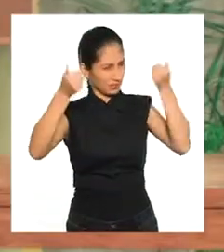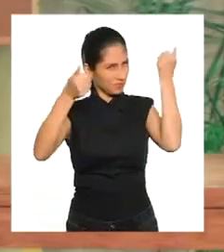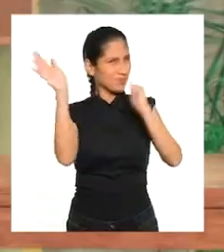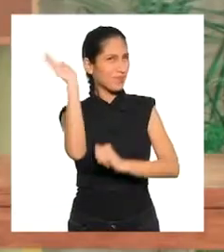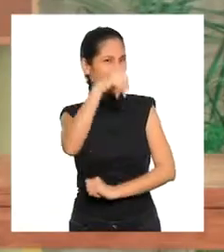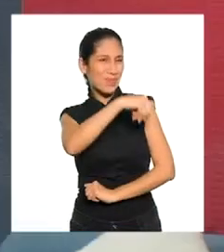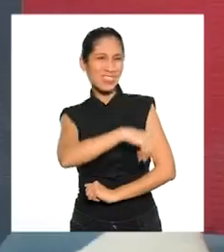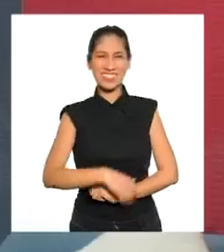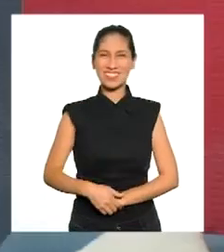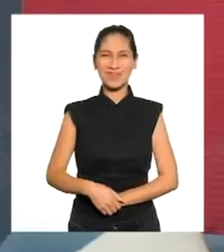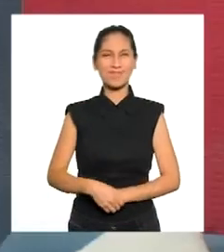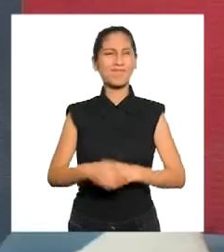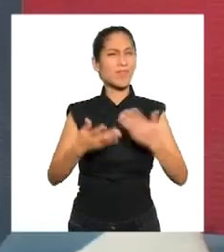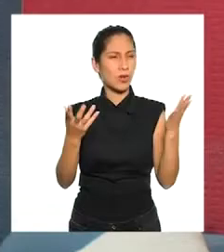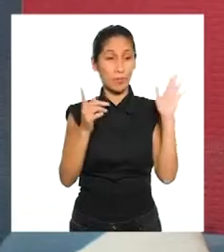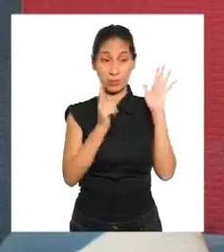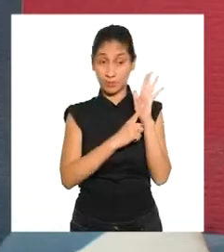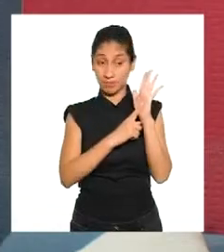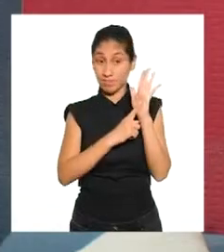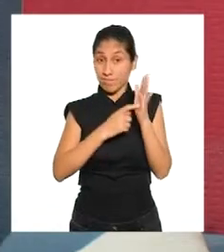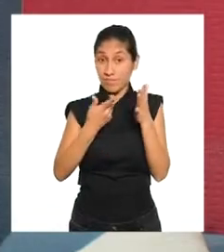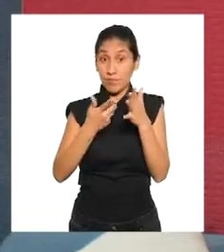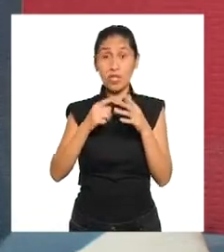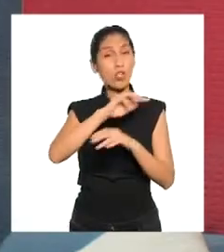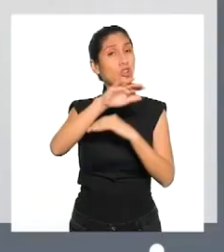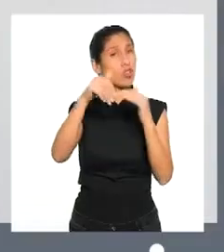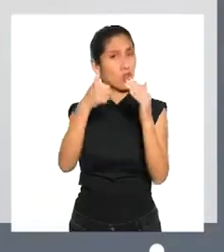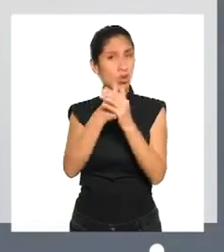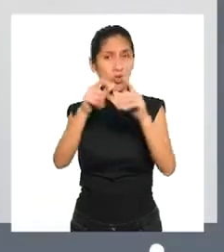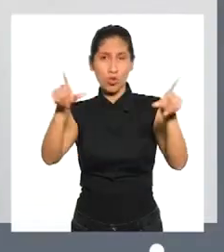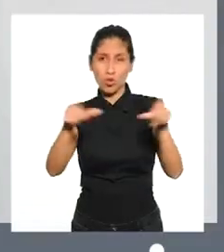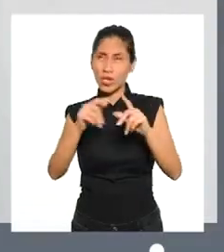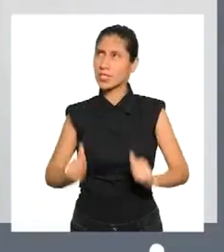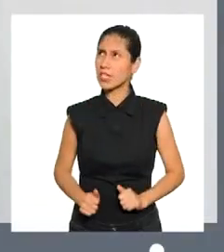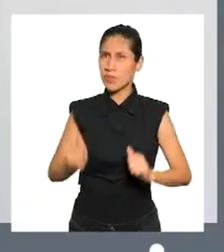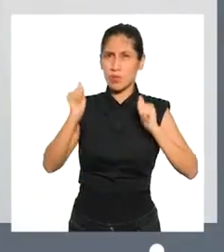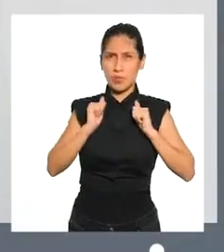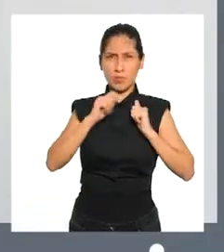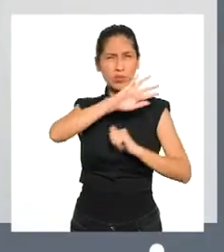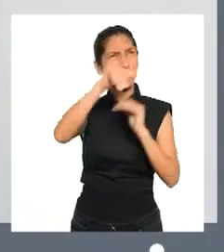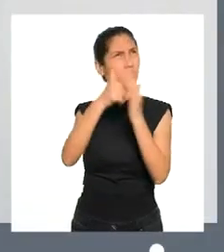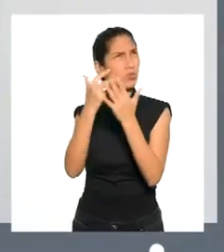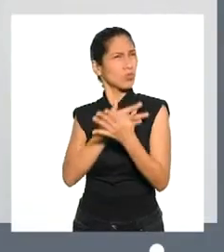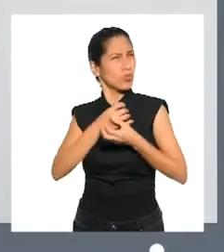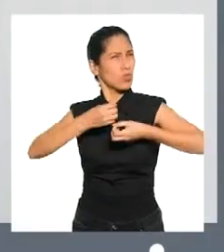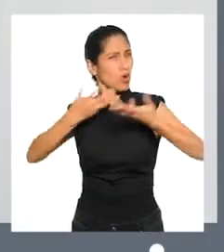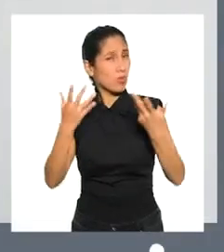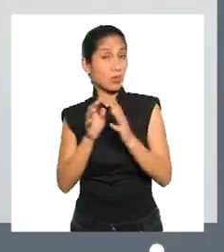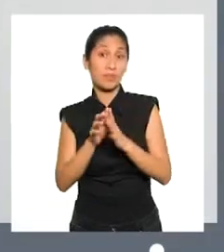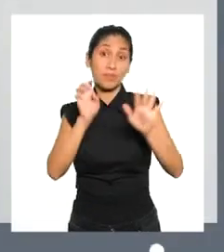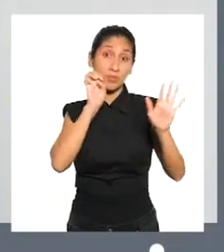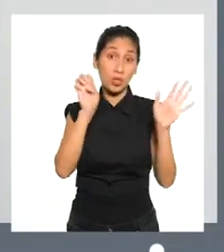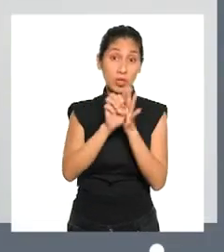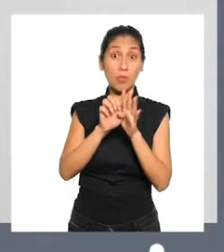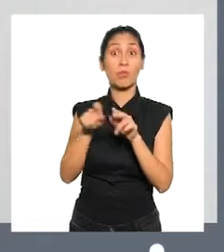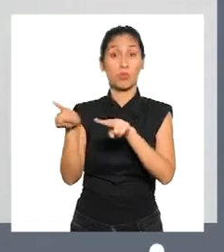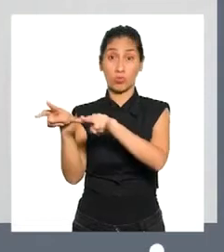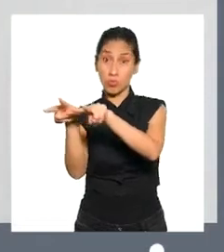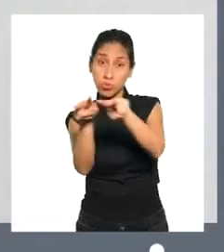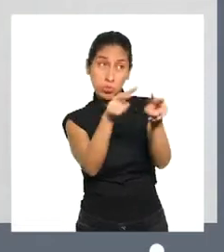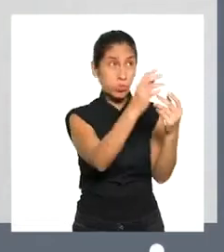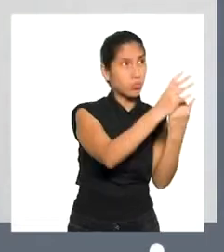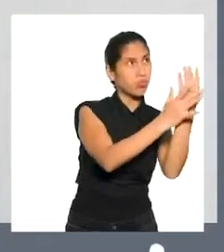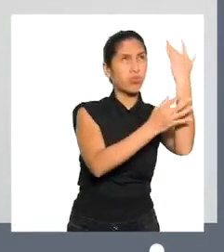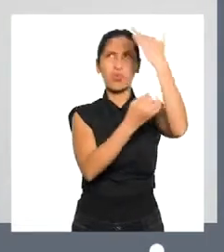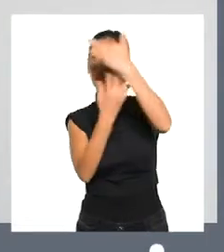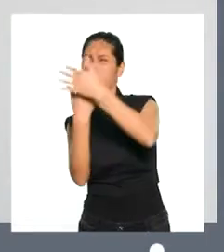Vamos. ¿Cómo nos afectan los ambientes en que vivimos? El medio ambiente puede ser causante de alteraciones en tu salud. El